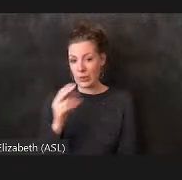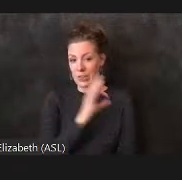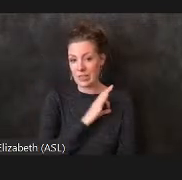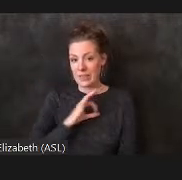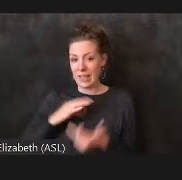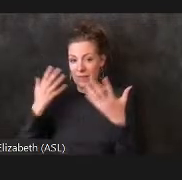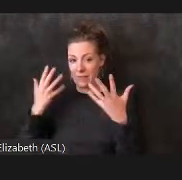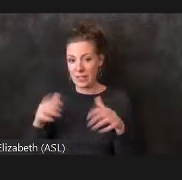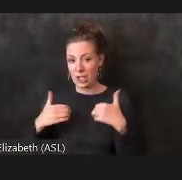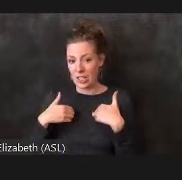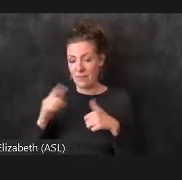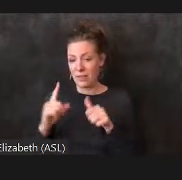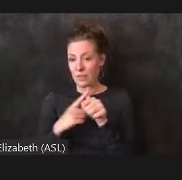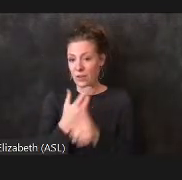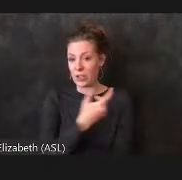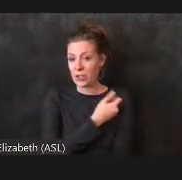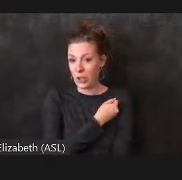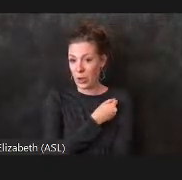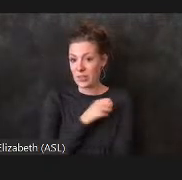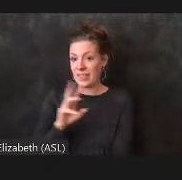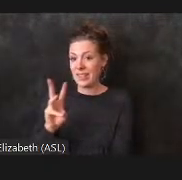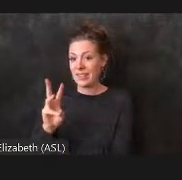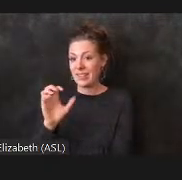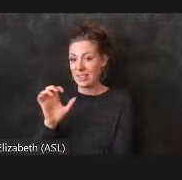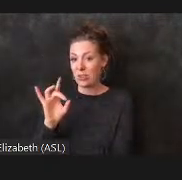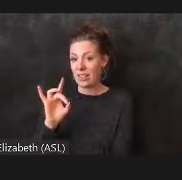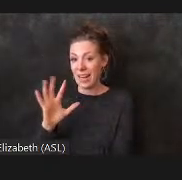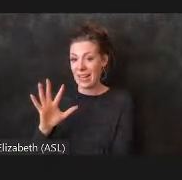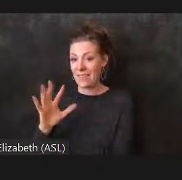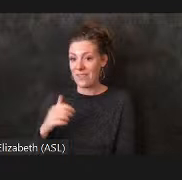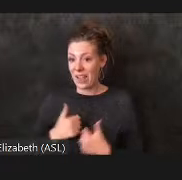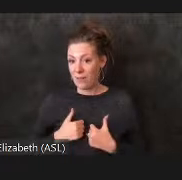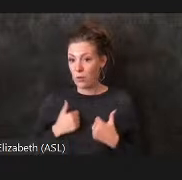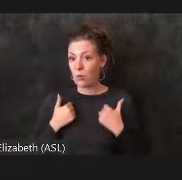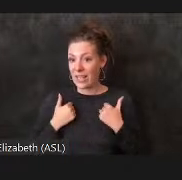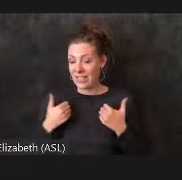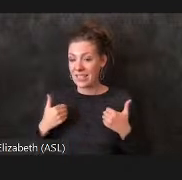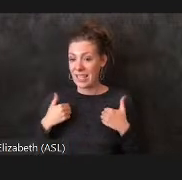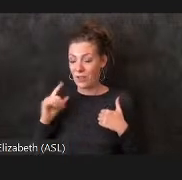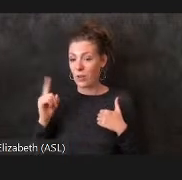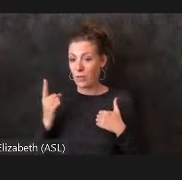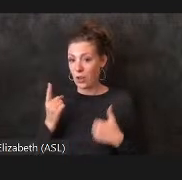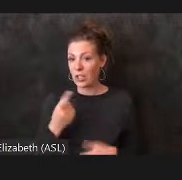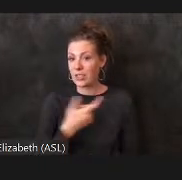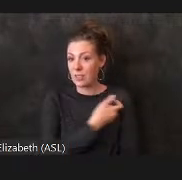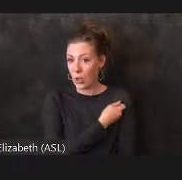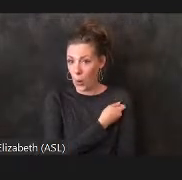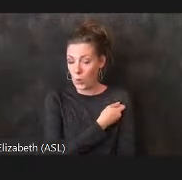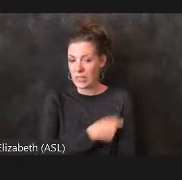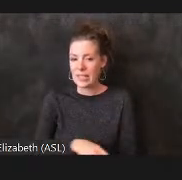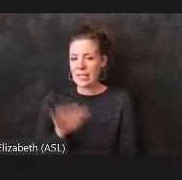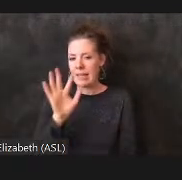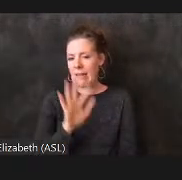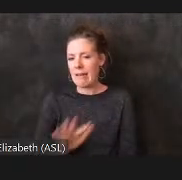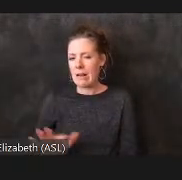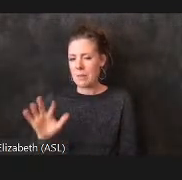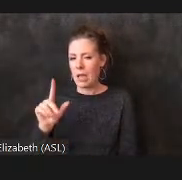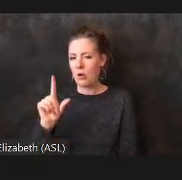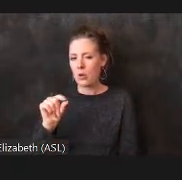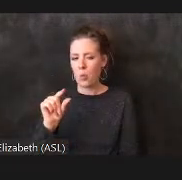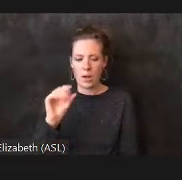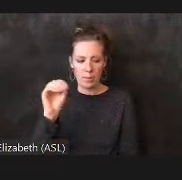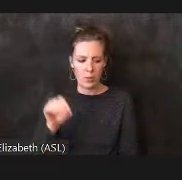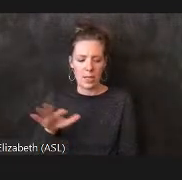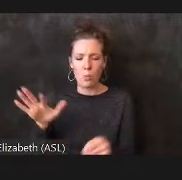685 residentes recibieron su primer dosis y 131 residentes fueron completamente vacunados con sus dos